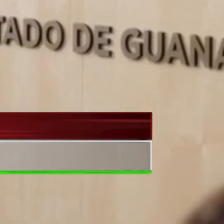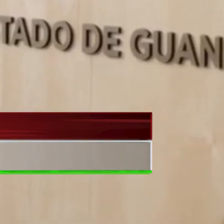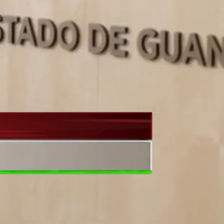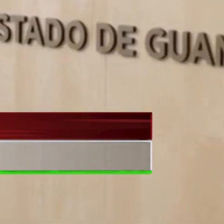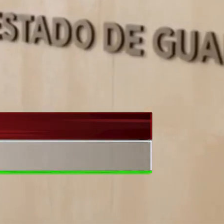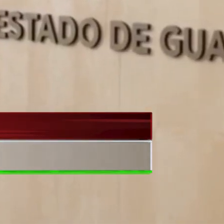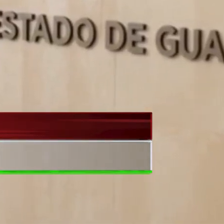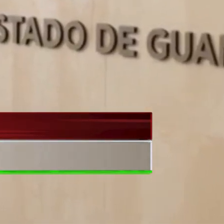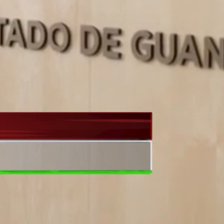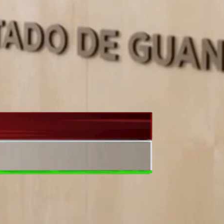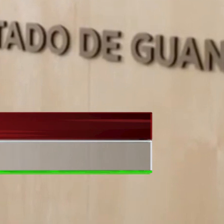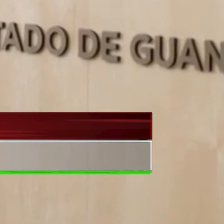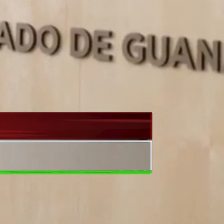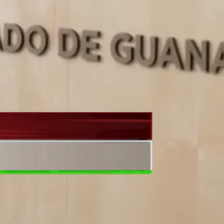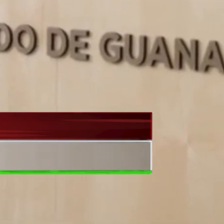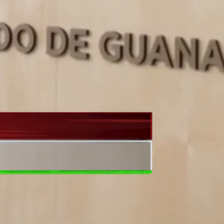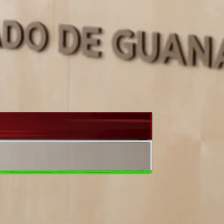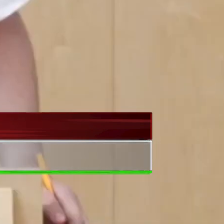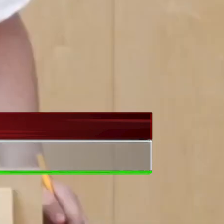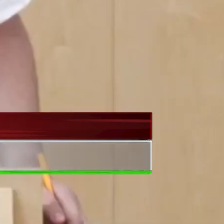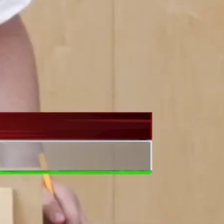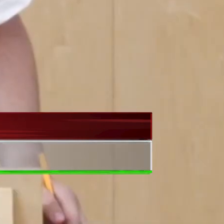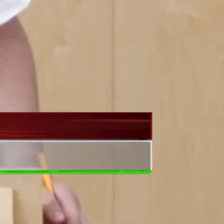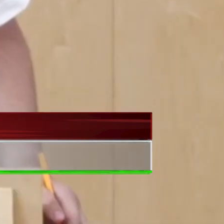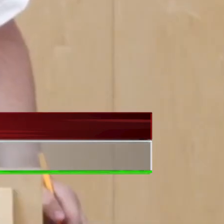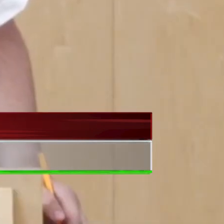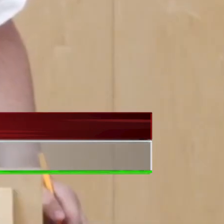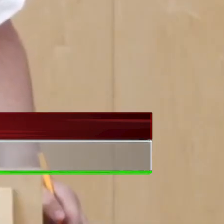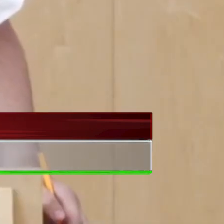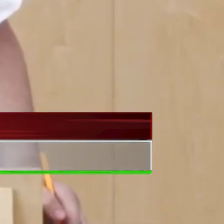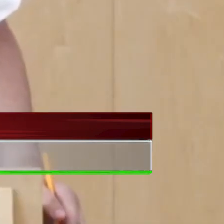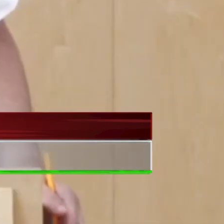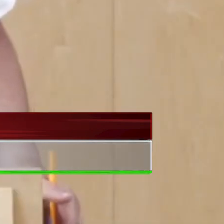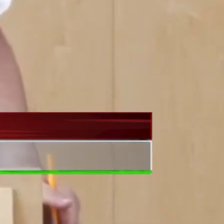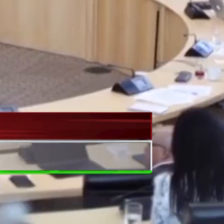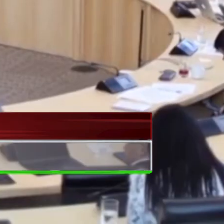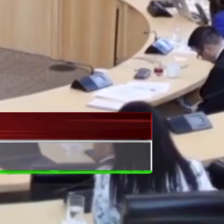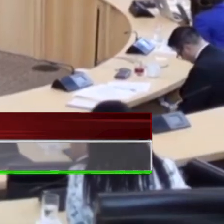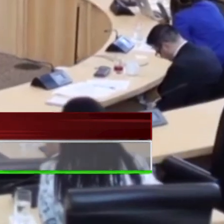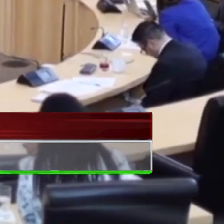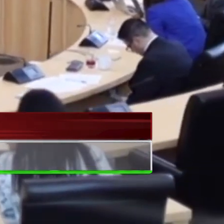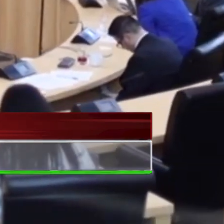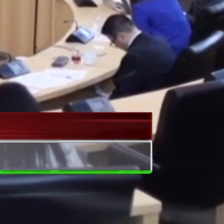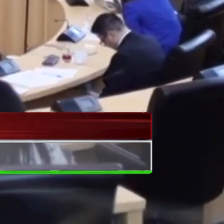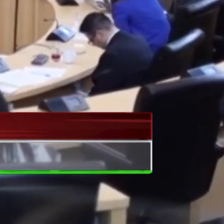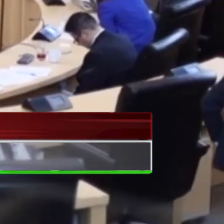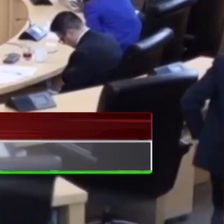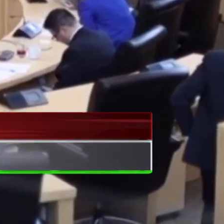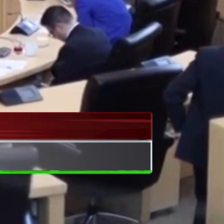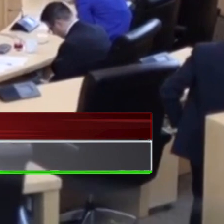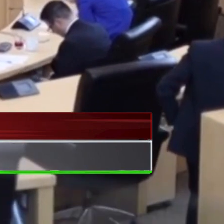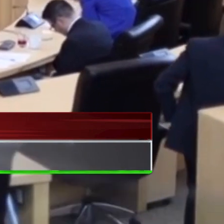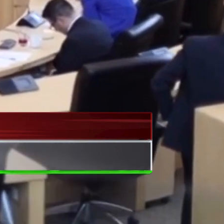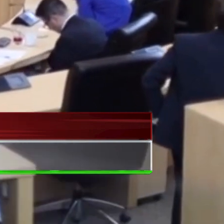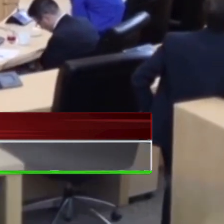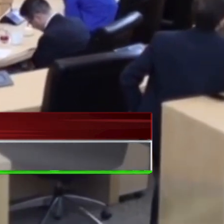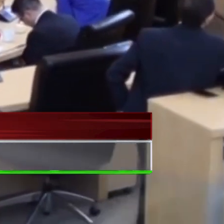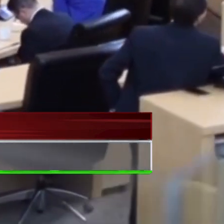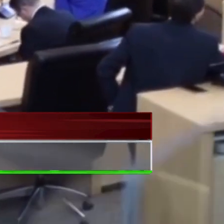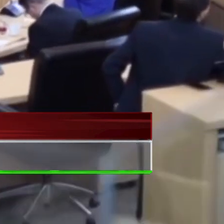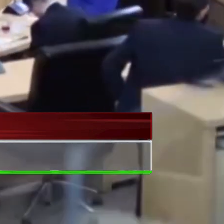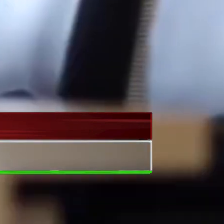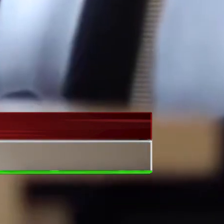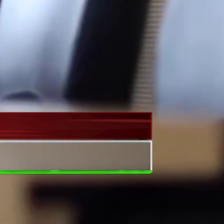Laura Cristina Márquez Alcalá misma que fue promovida anteriormente por once diputados y diputadas de los partidos morena